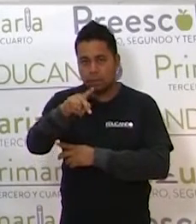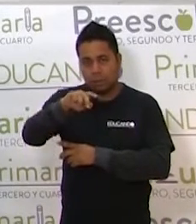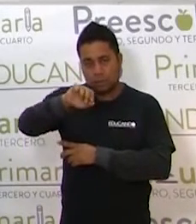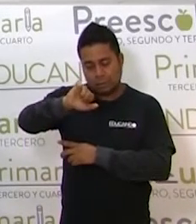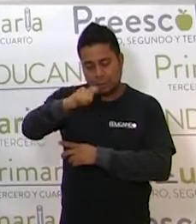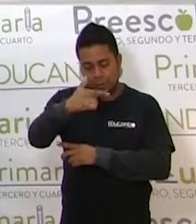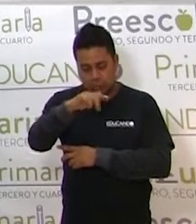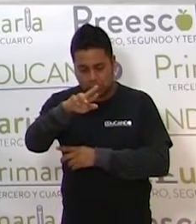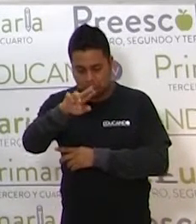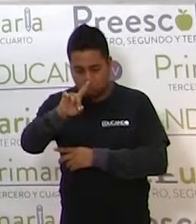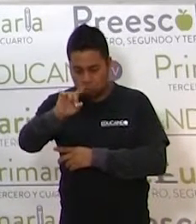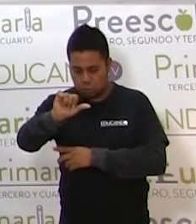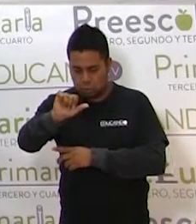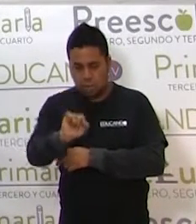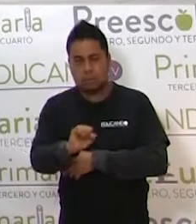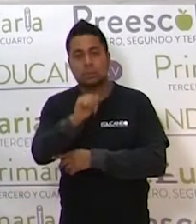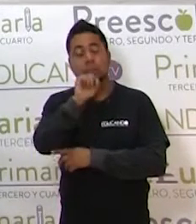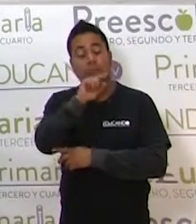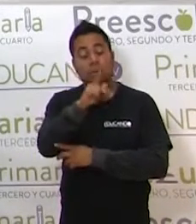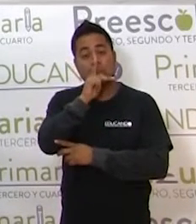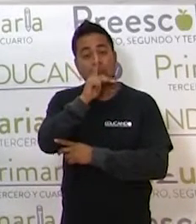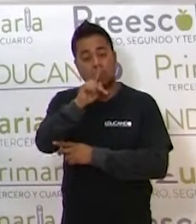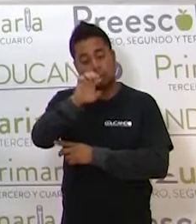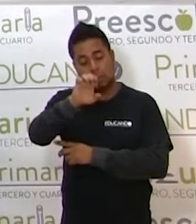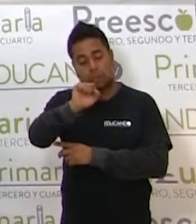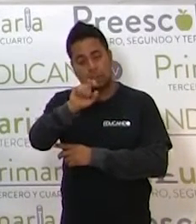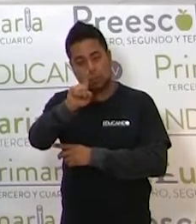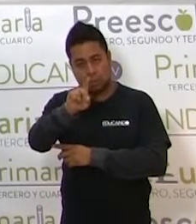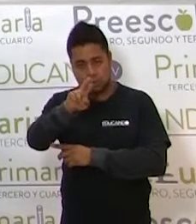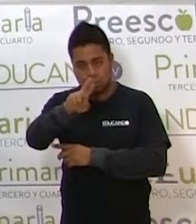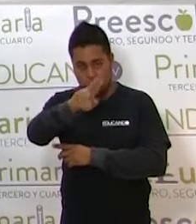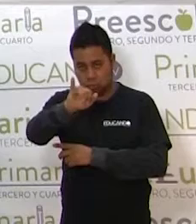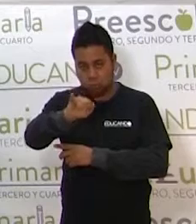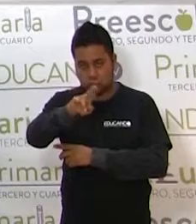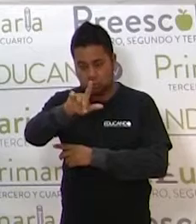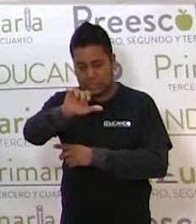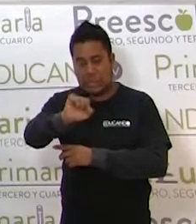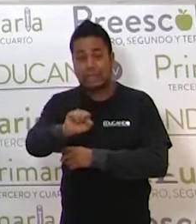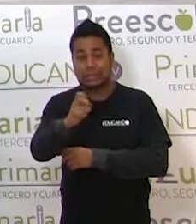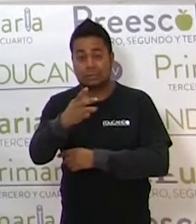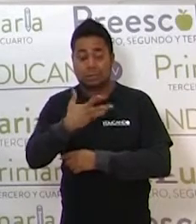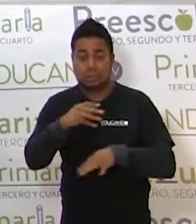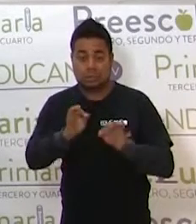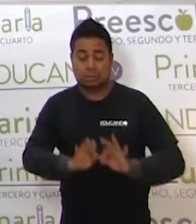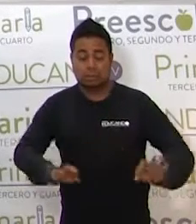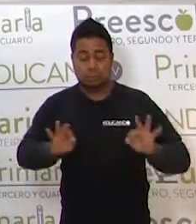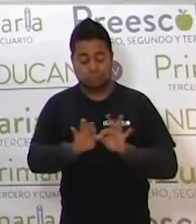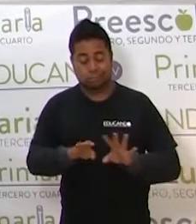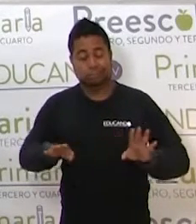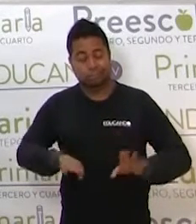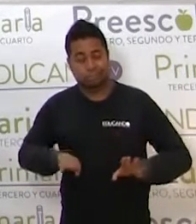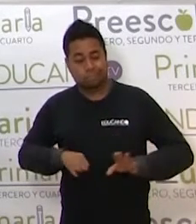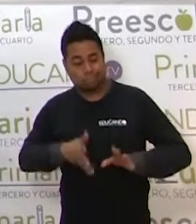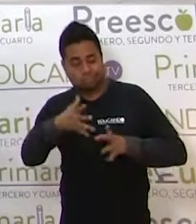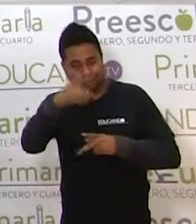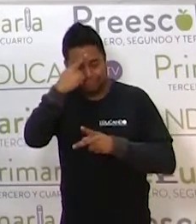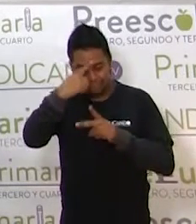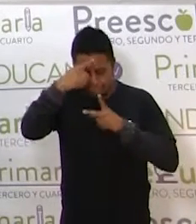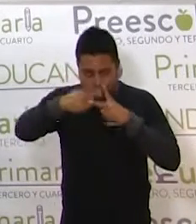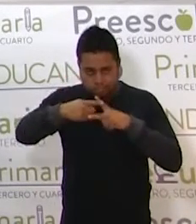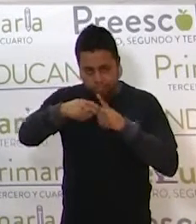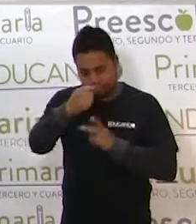esdrújulas en los versos características fundamental para que este conteo de versos y de sílabas